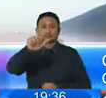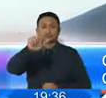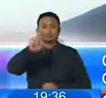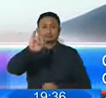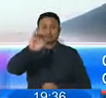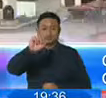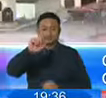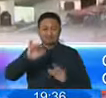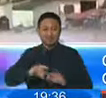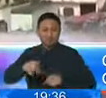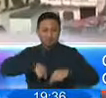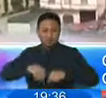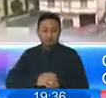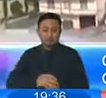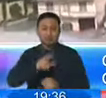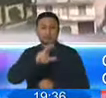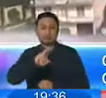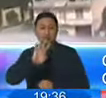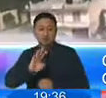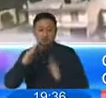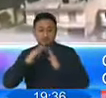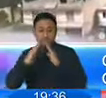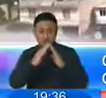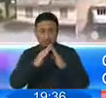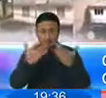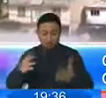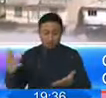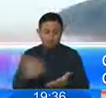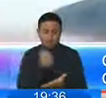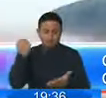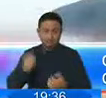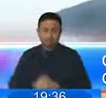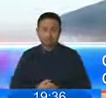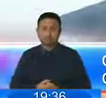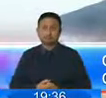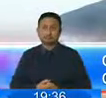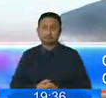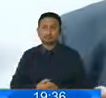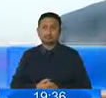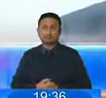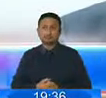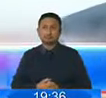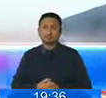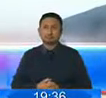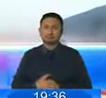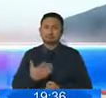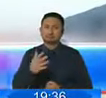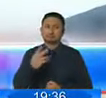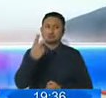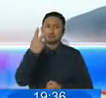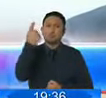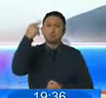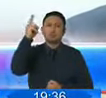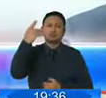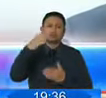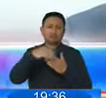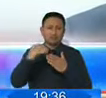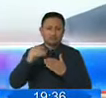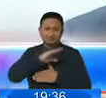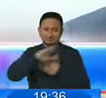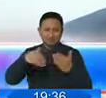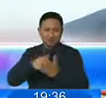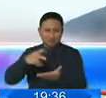secretario de Movilidad, son 34 los predios que fueron expropiados. Entiendo que están alrededor de los 2 millones de dólares del total de todas